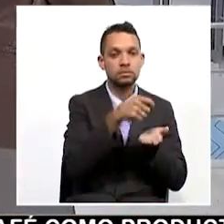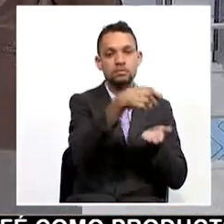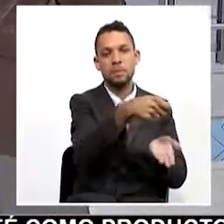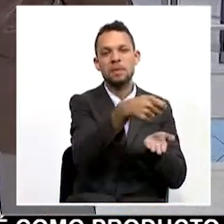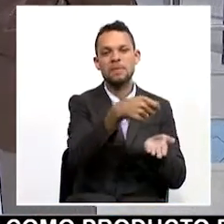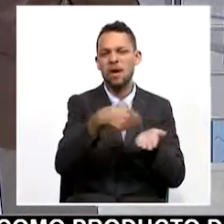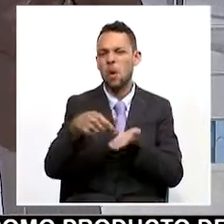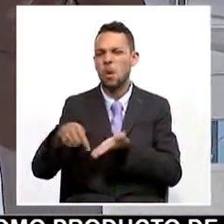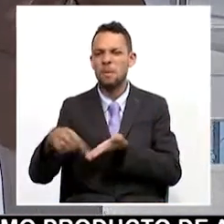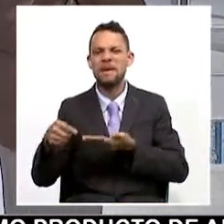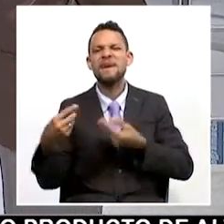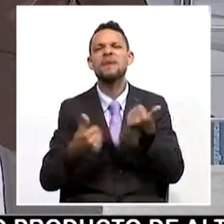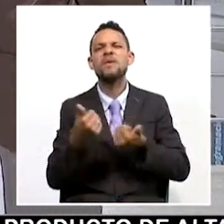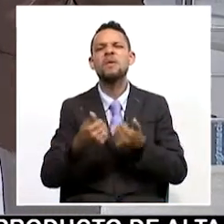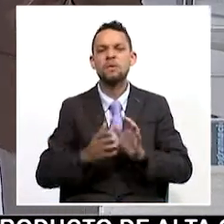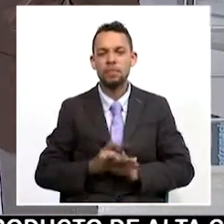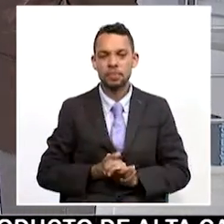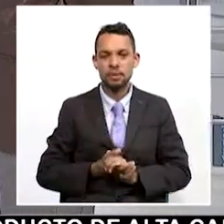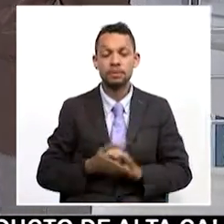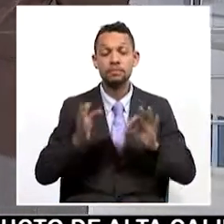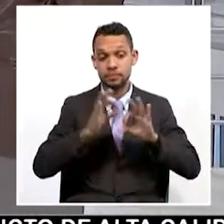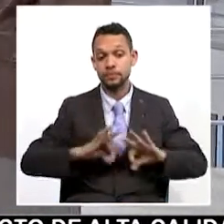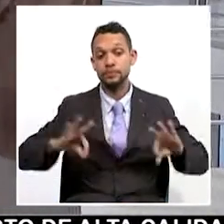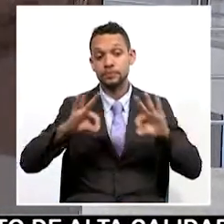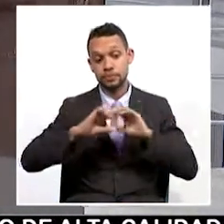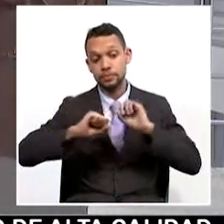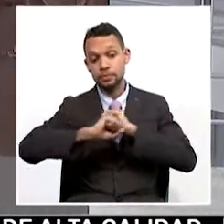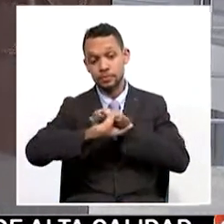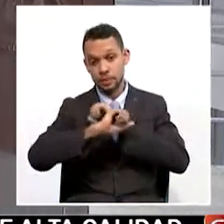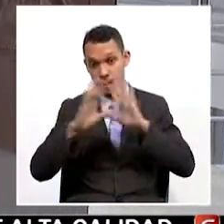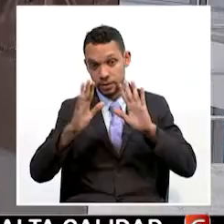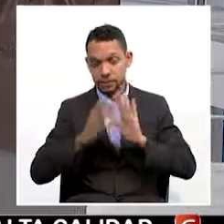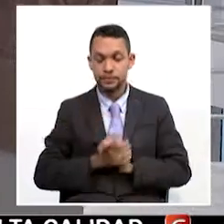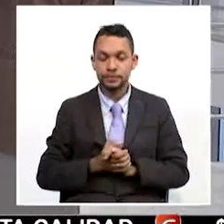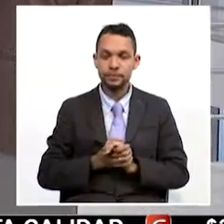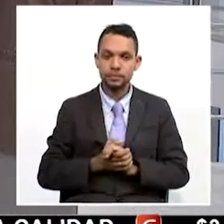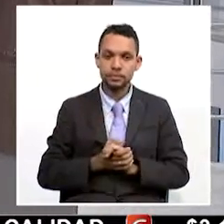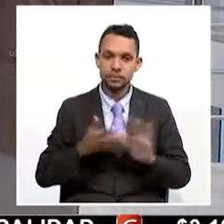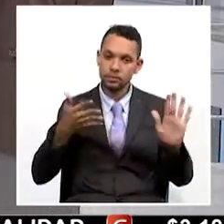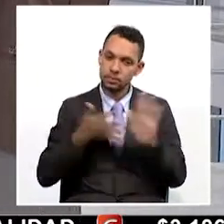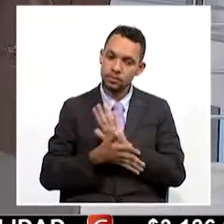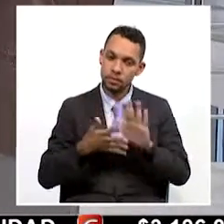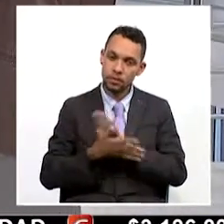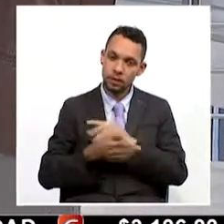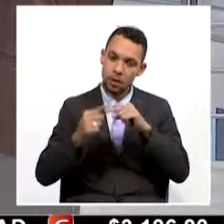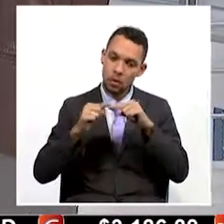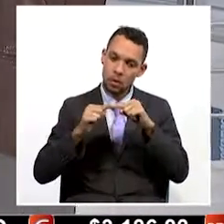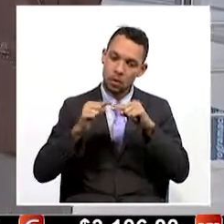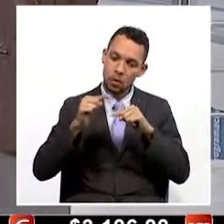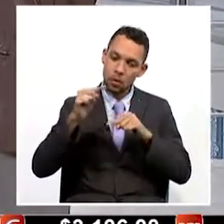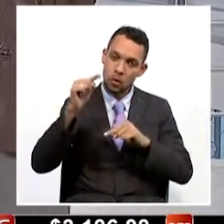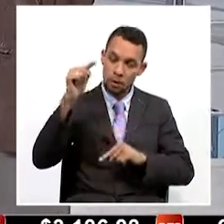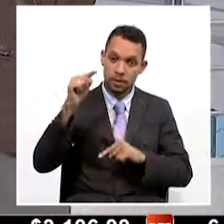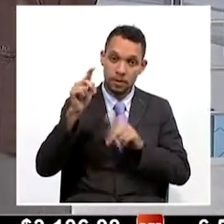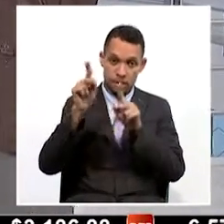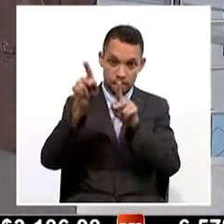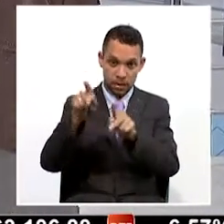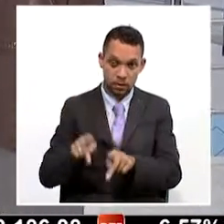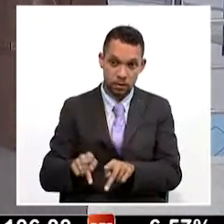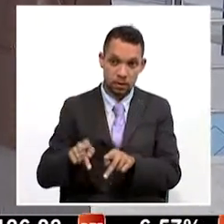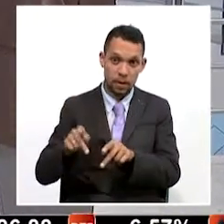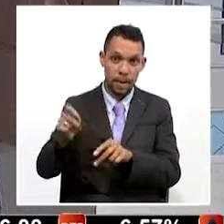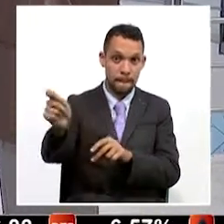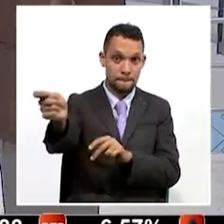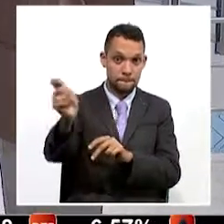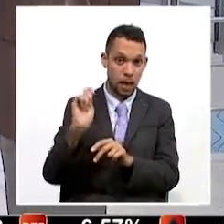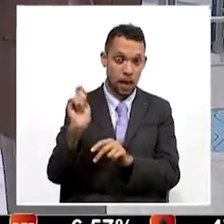ver, Daniela, es bueno como hacer una aclaración sobre la capacidad adquisitiva que tiene la remesa